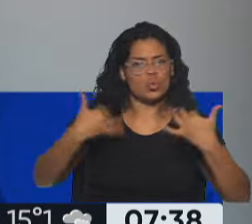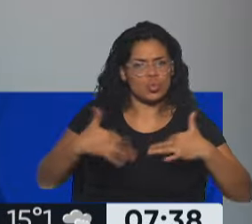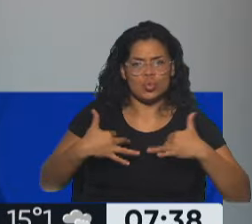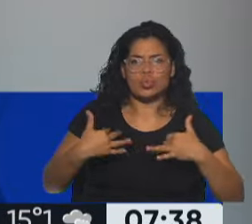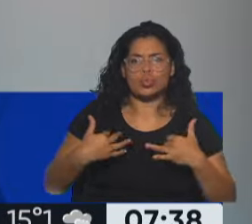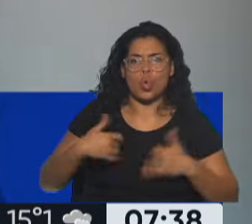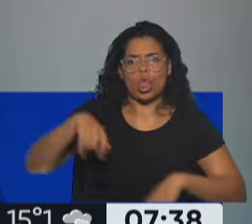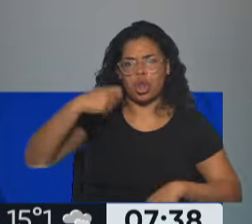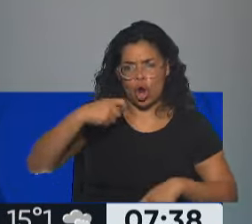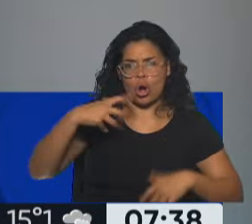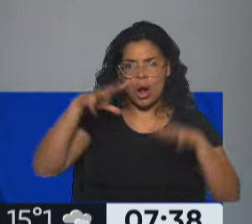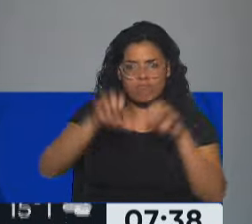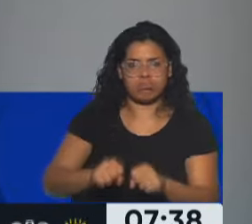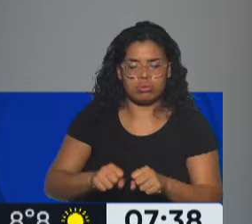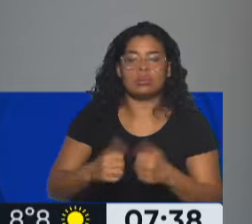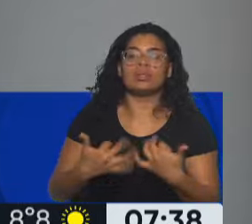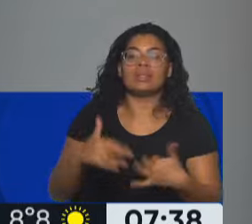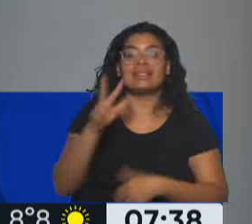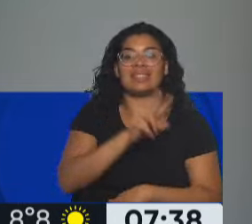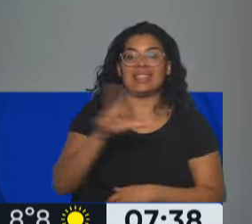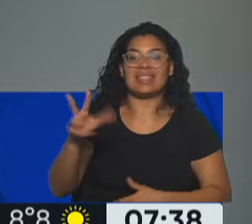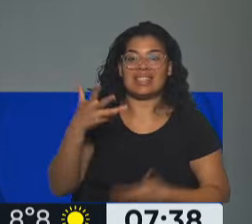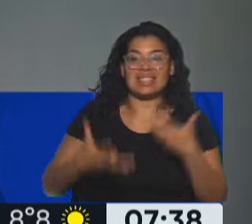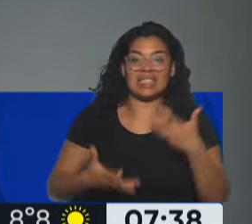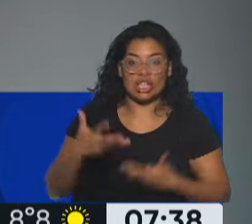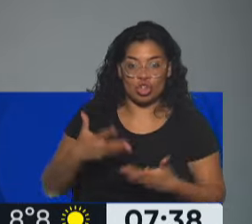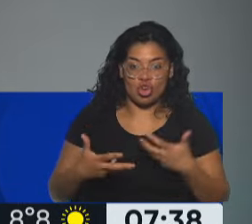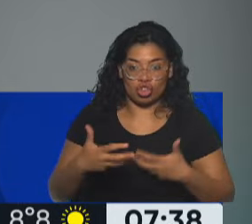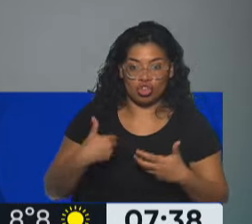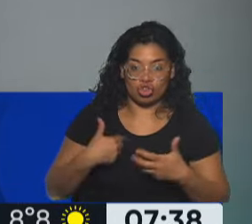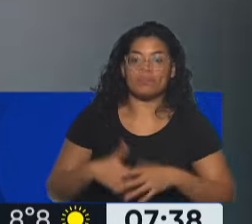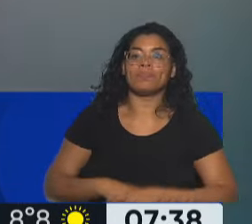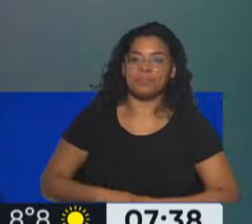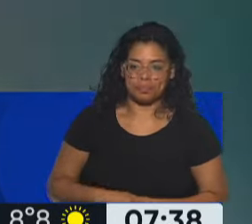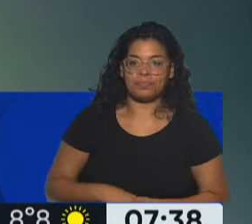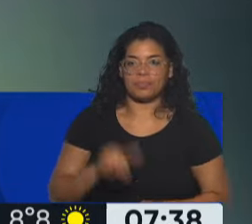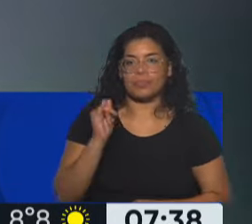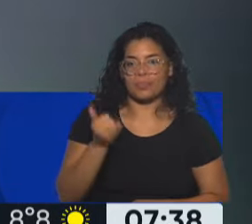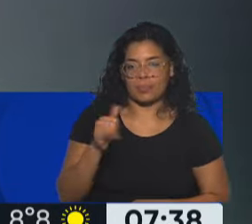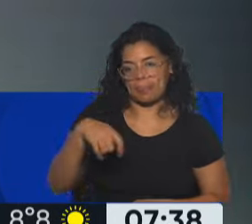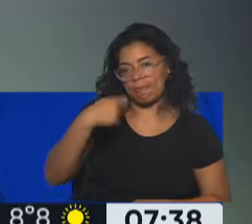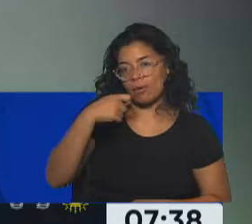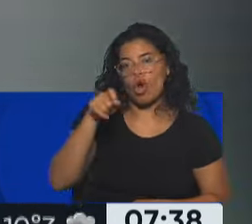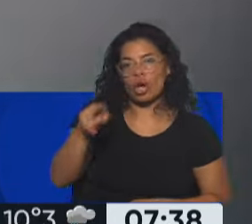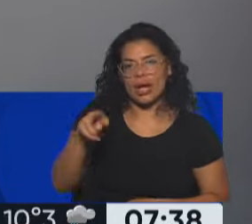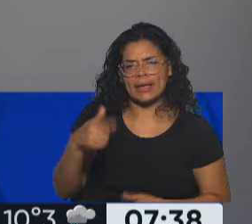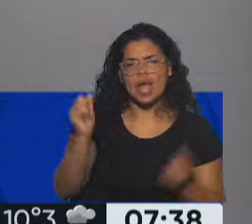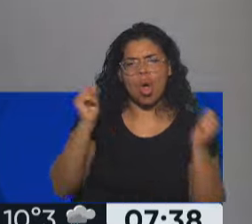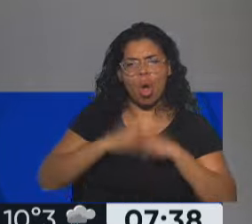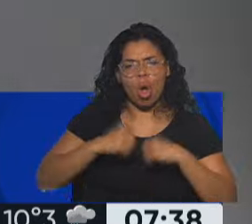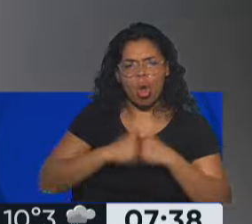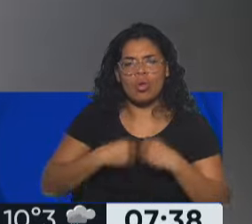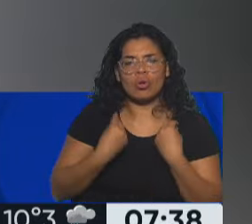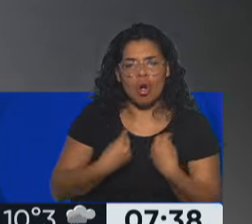de drogas. Gendarmería incautó 33 kilos de cocaína en esta provincia. La droga estaba oculta en